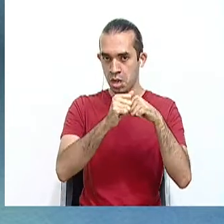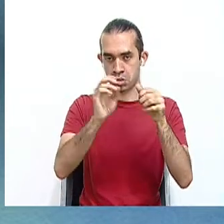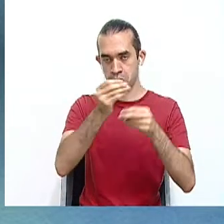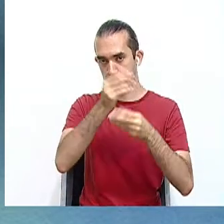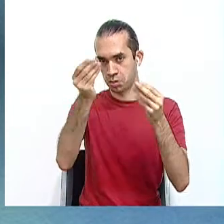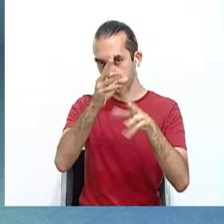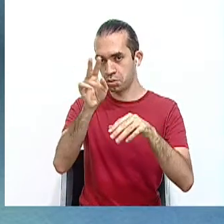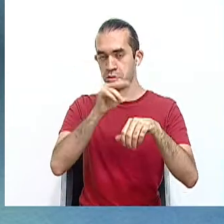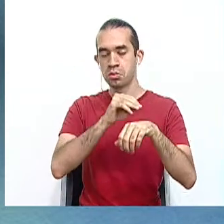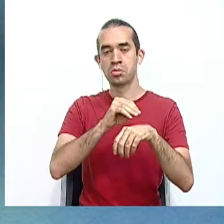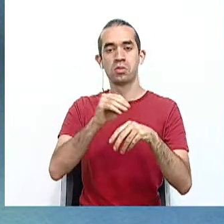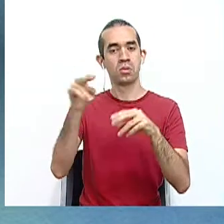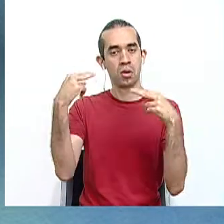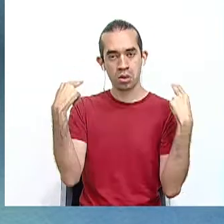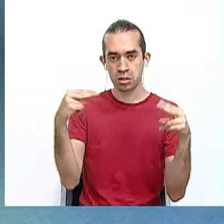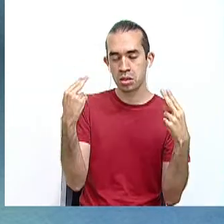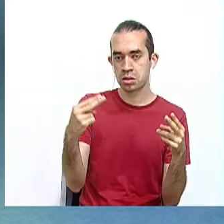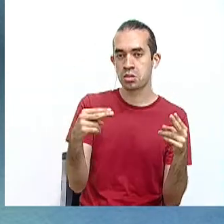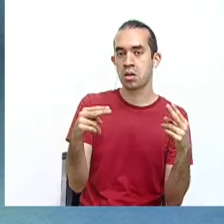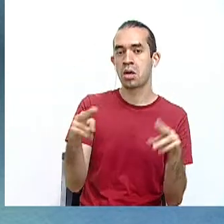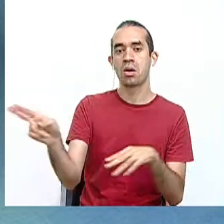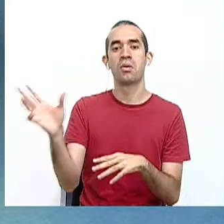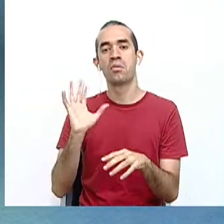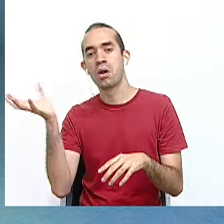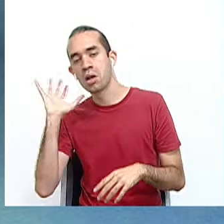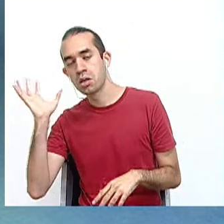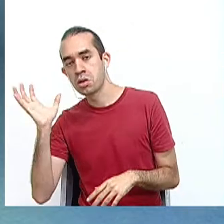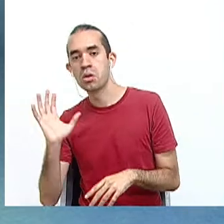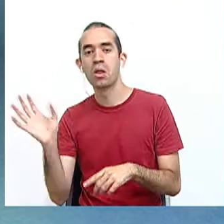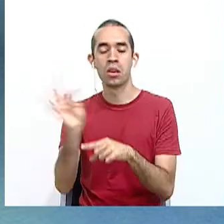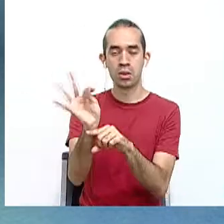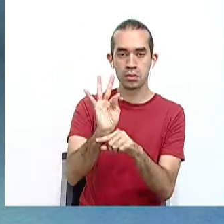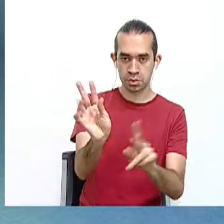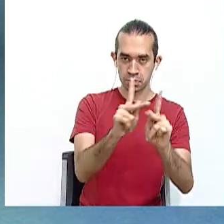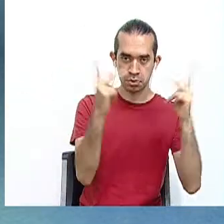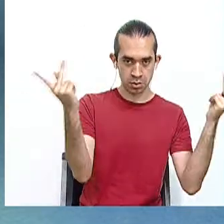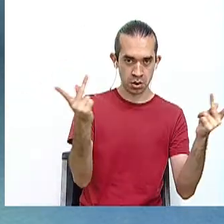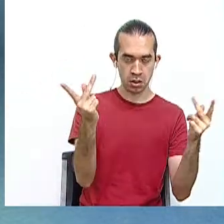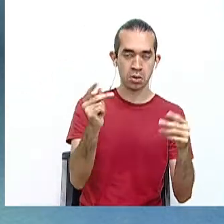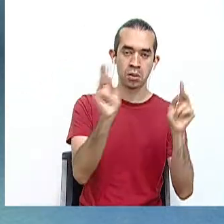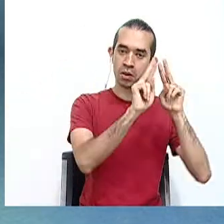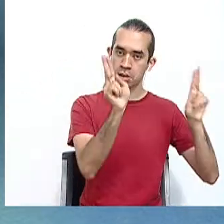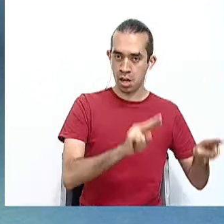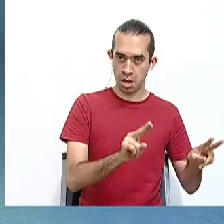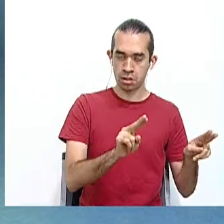través de la radio, la televisión, el periódico y actualmente a través de la Internet.